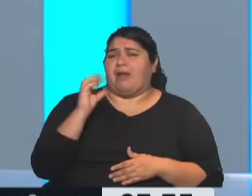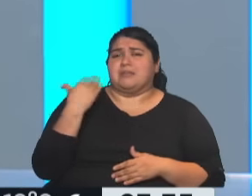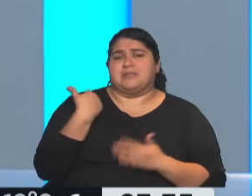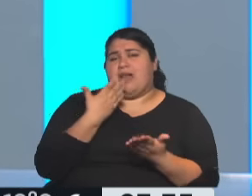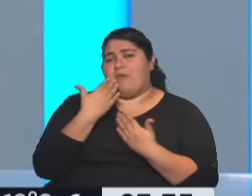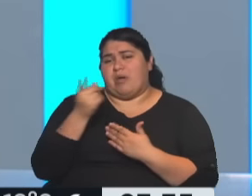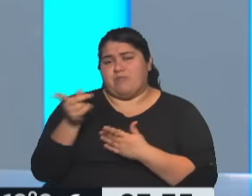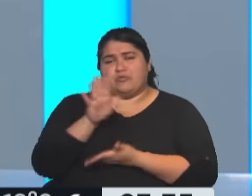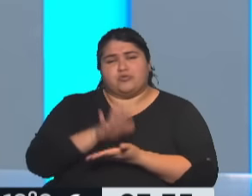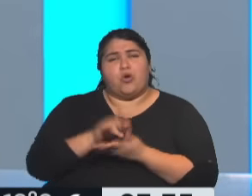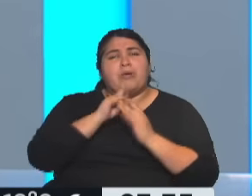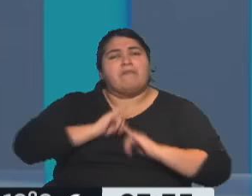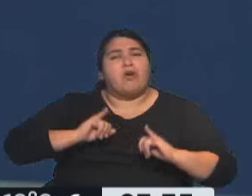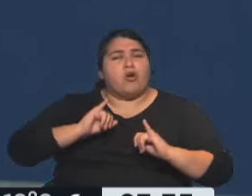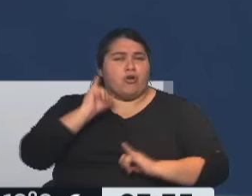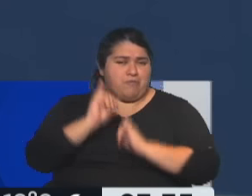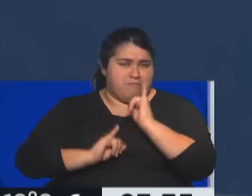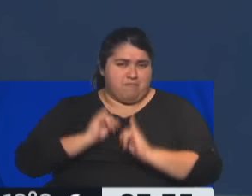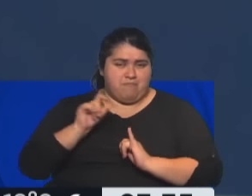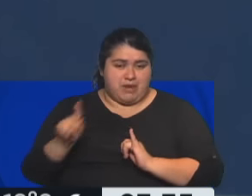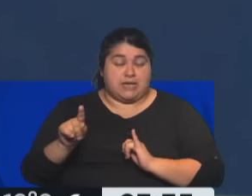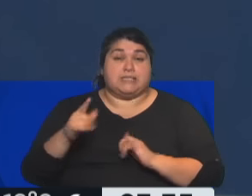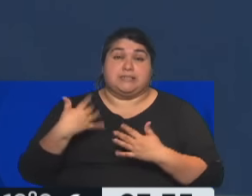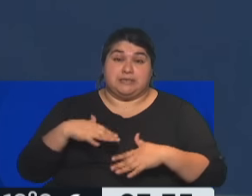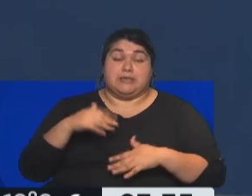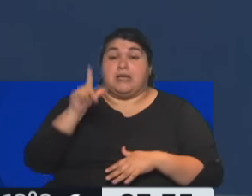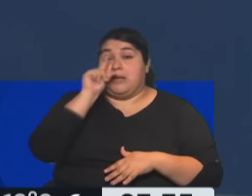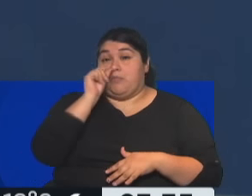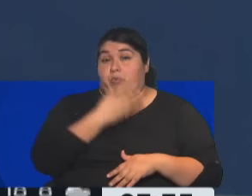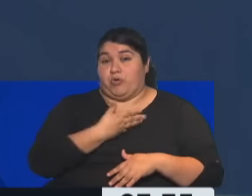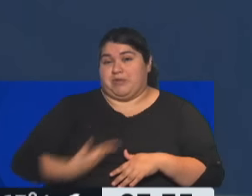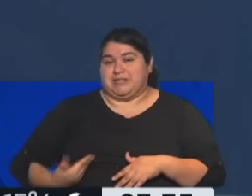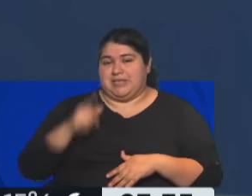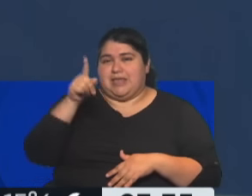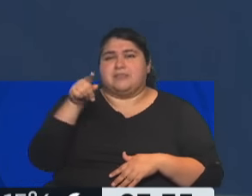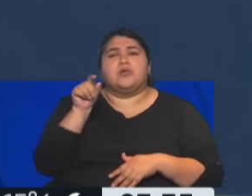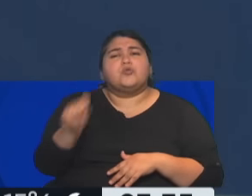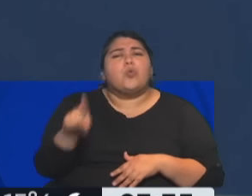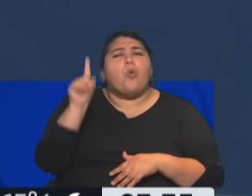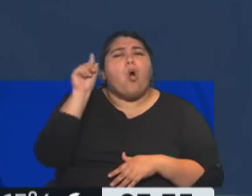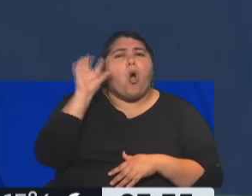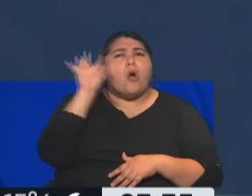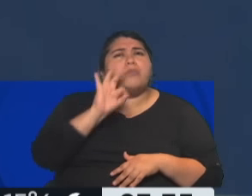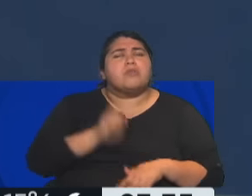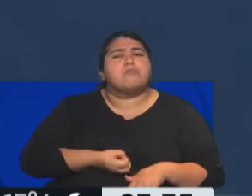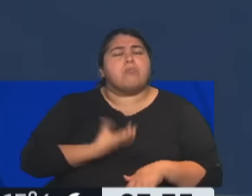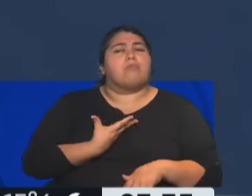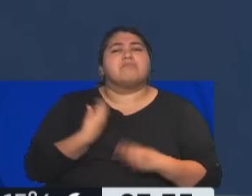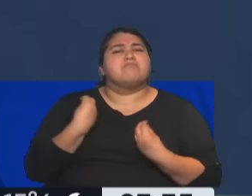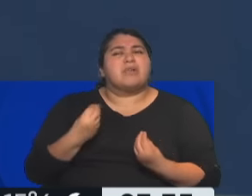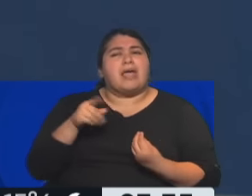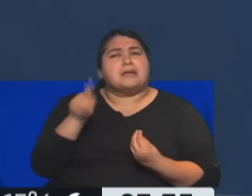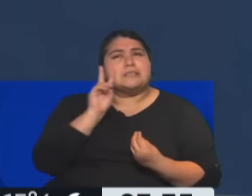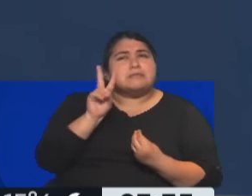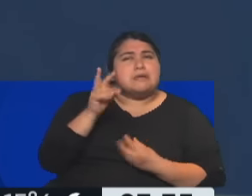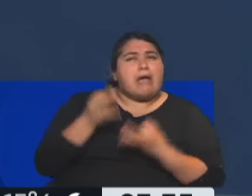en el informe, estas alianzas que está potenciando el presidente Vladimir Putin. Tu primera visión de lo que intenta